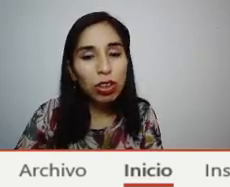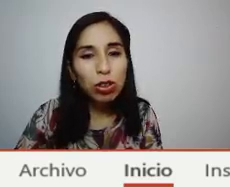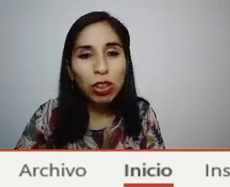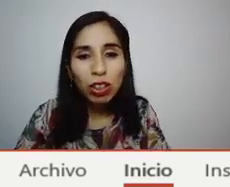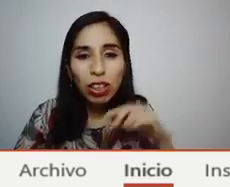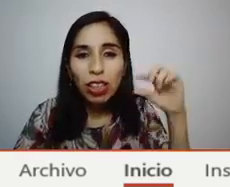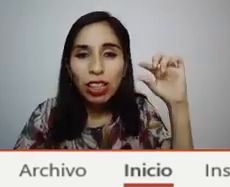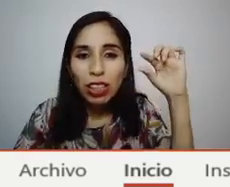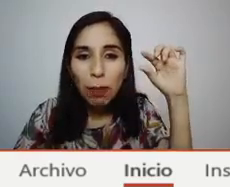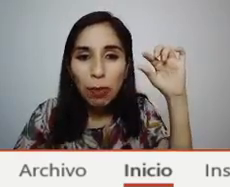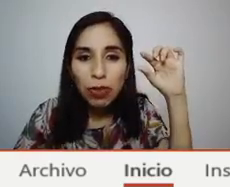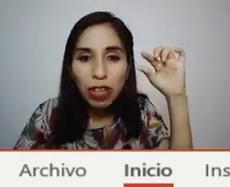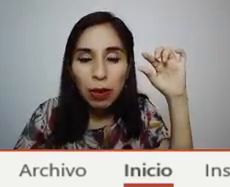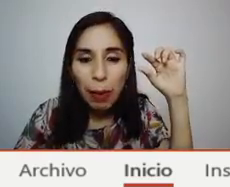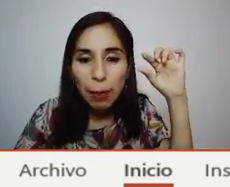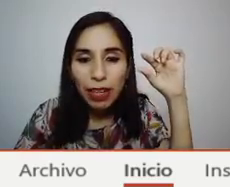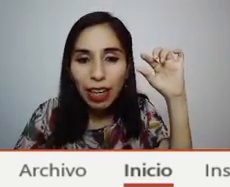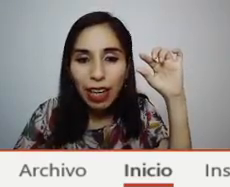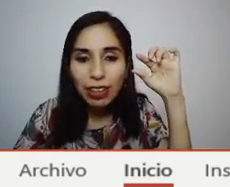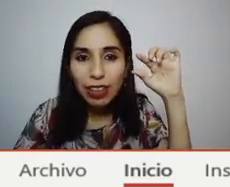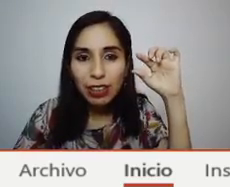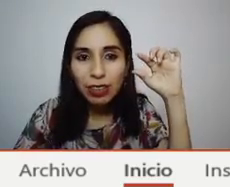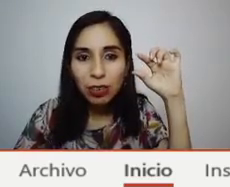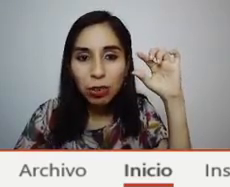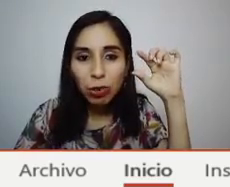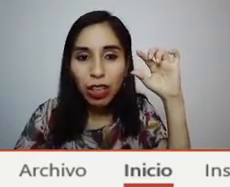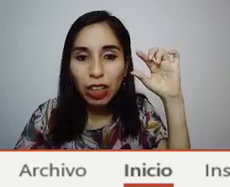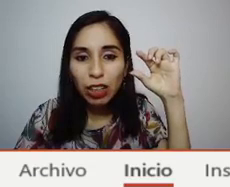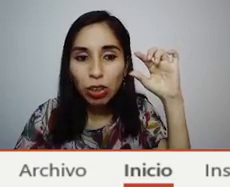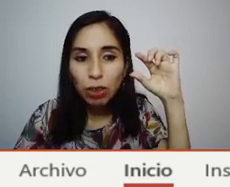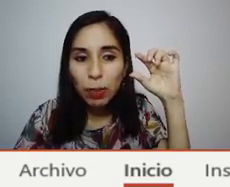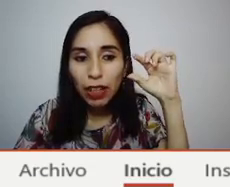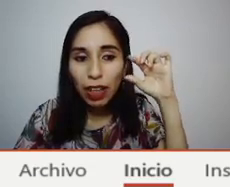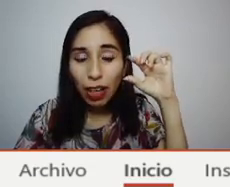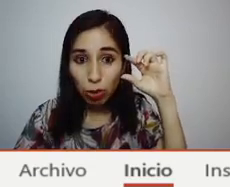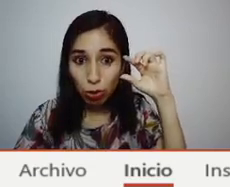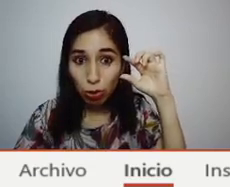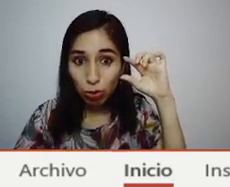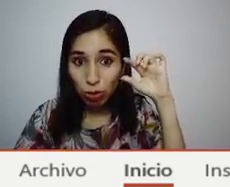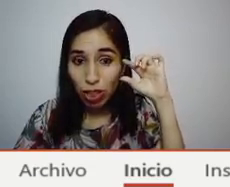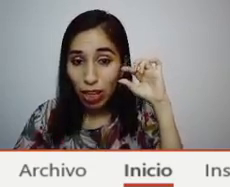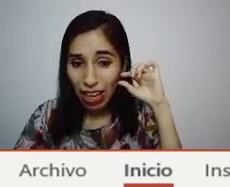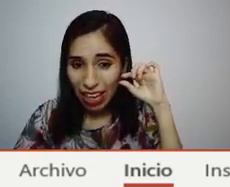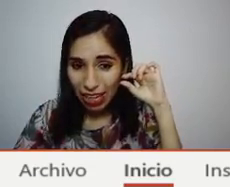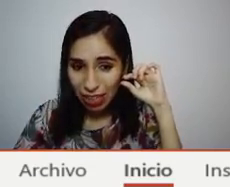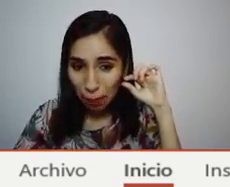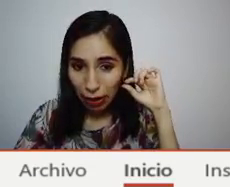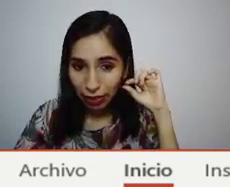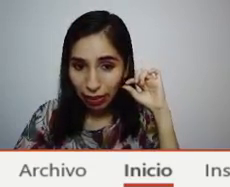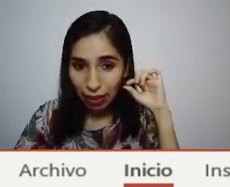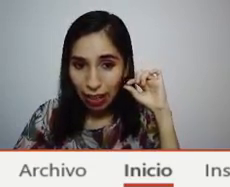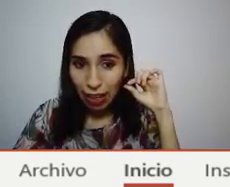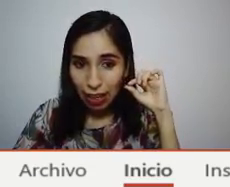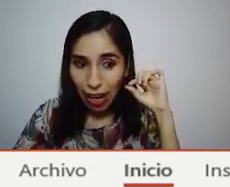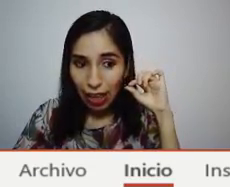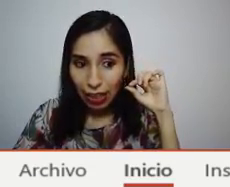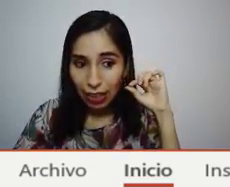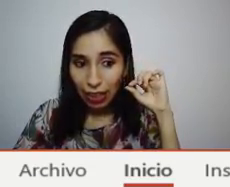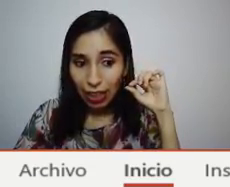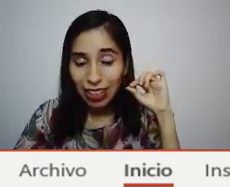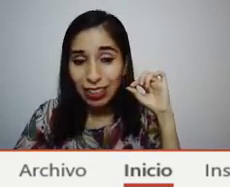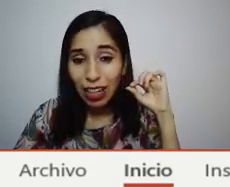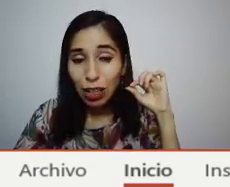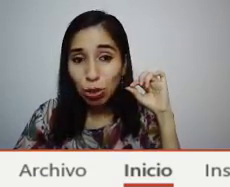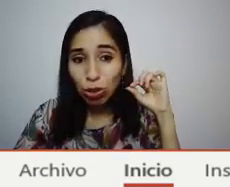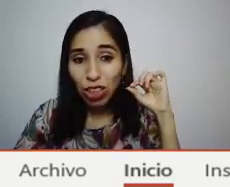donde son diapositivas pequeñas cuadraditos pequeños si esta parte la de